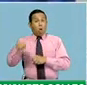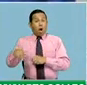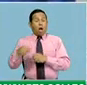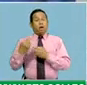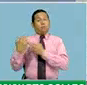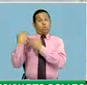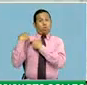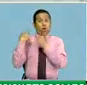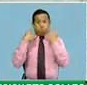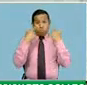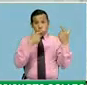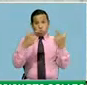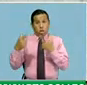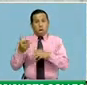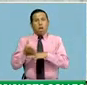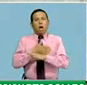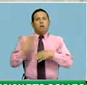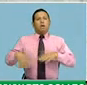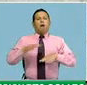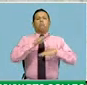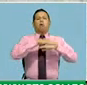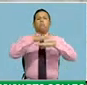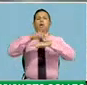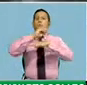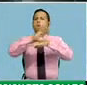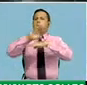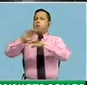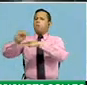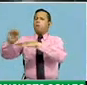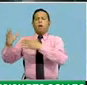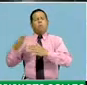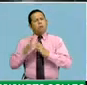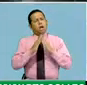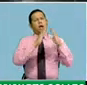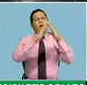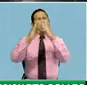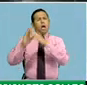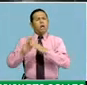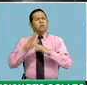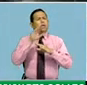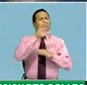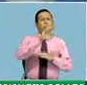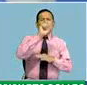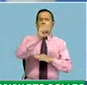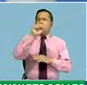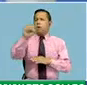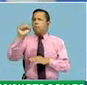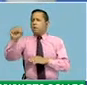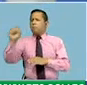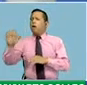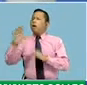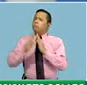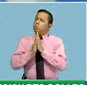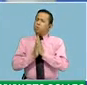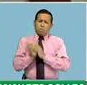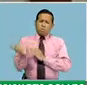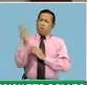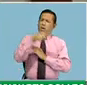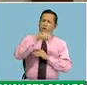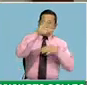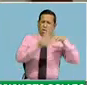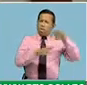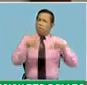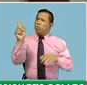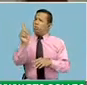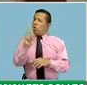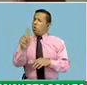informativa socializando en varios sectores cercanos, casa a casa, puerta a puerta, diciéndoles que no entren al canal y también